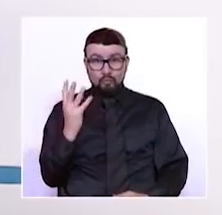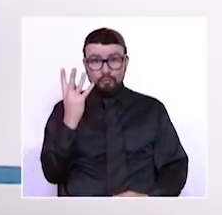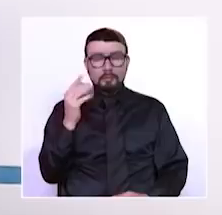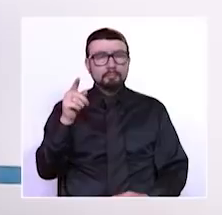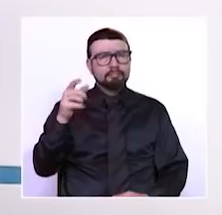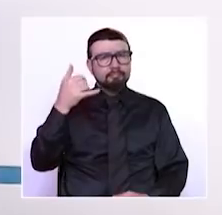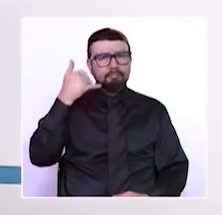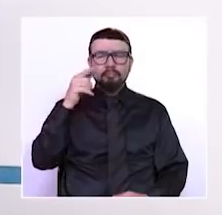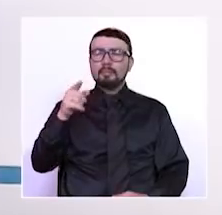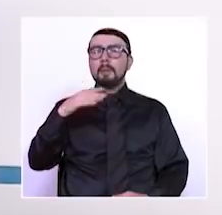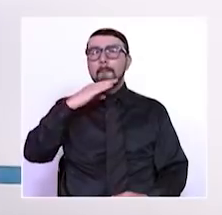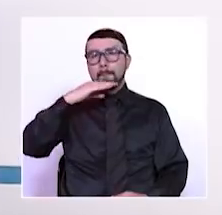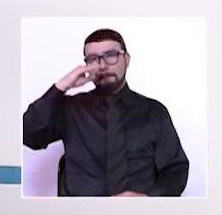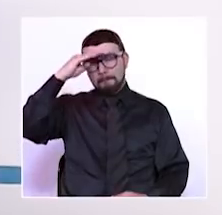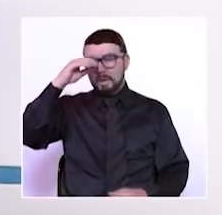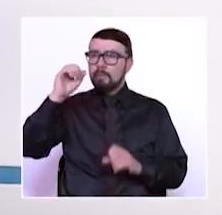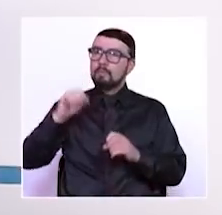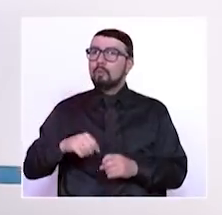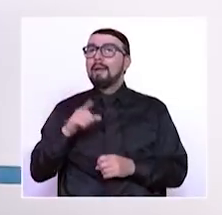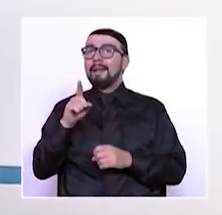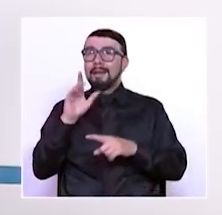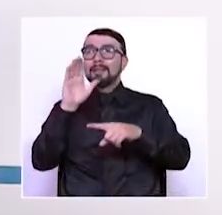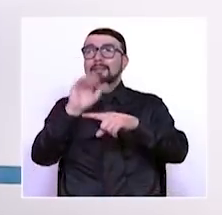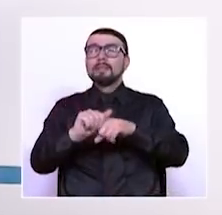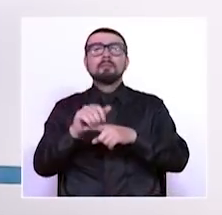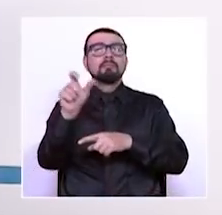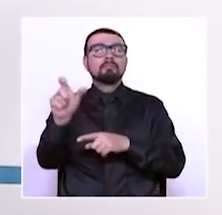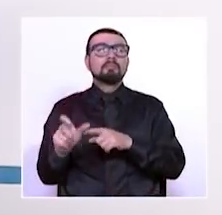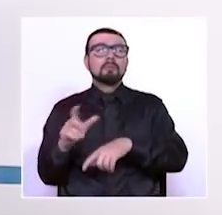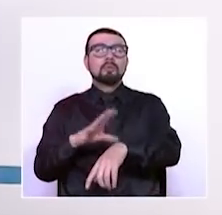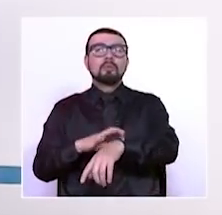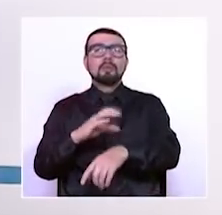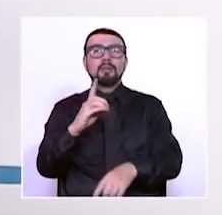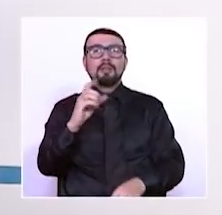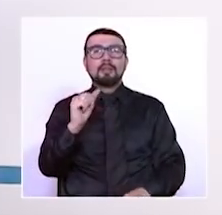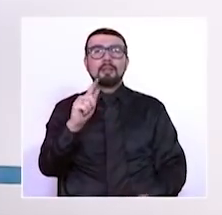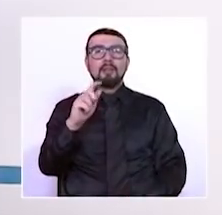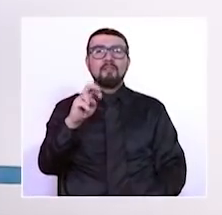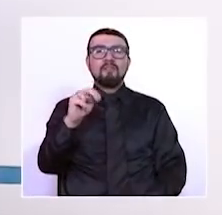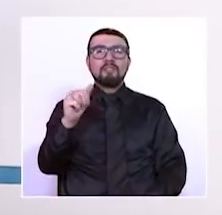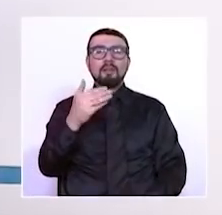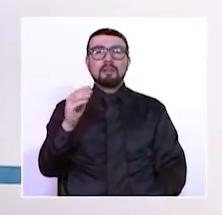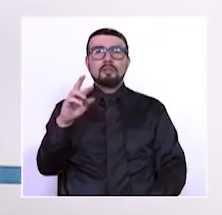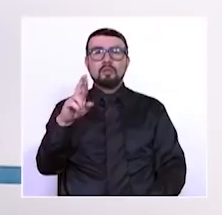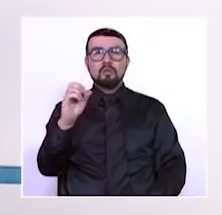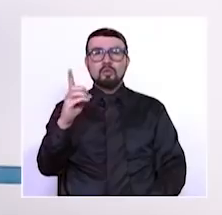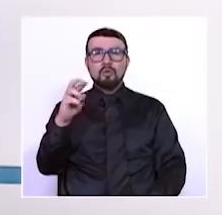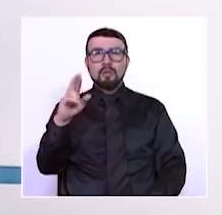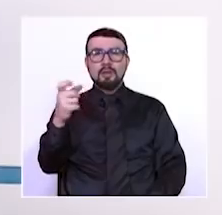puedan separar sus citas con la doctora Dafna Rodríguez Valois, que va a estar allí,